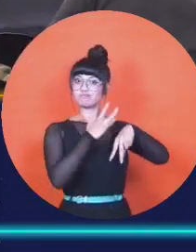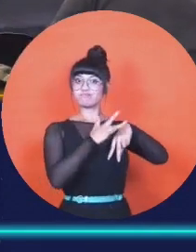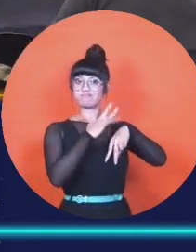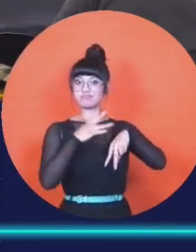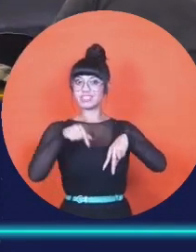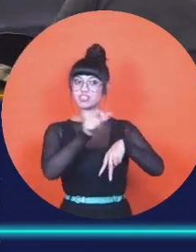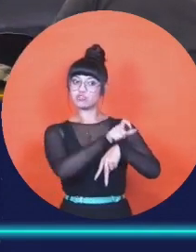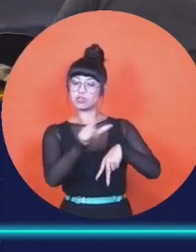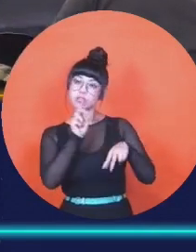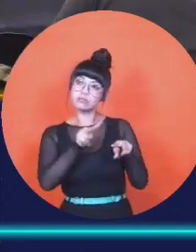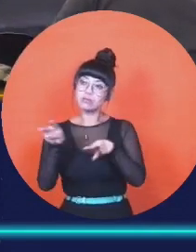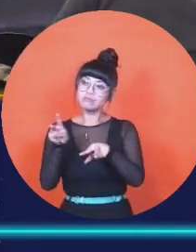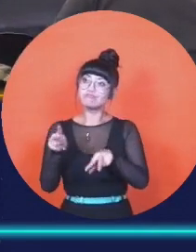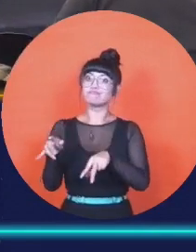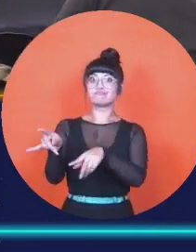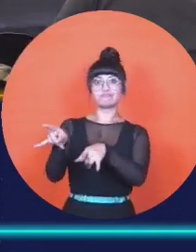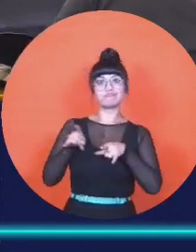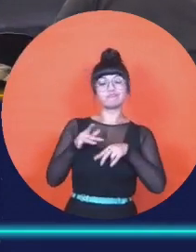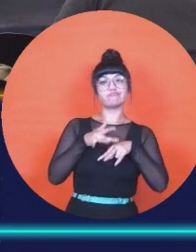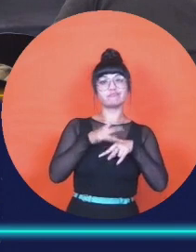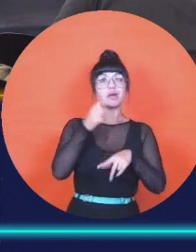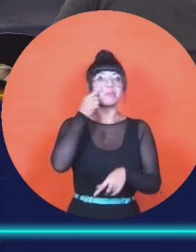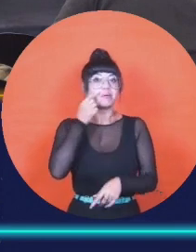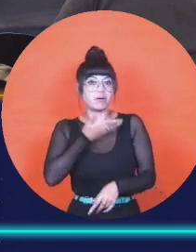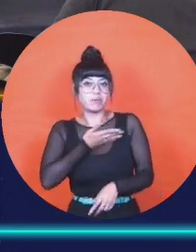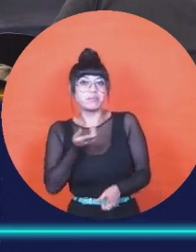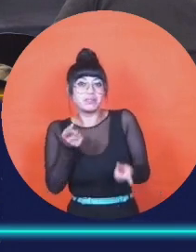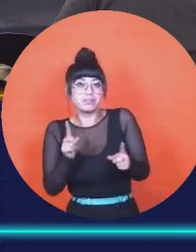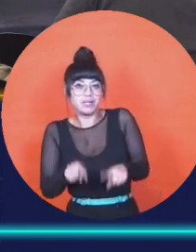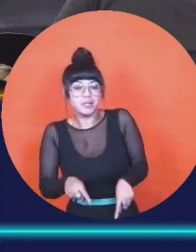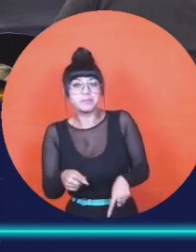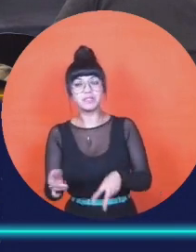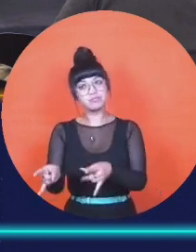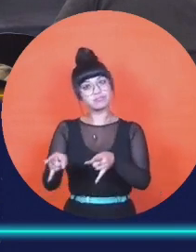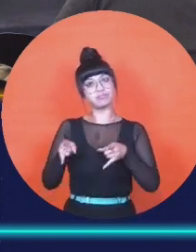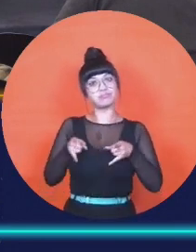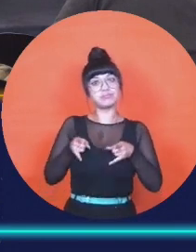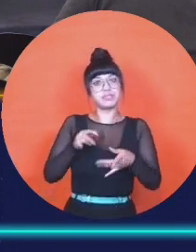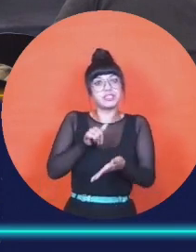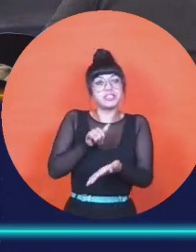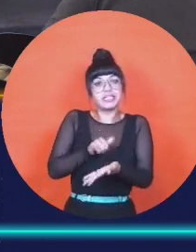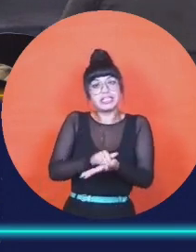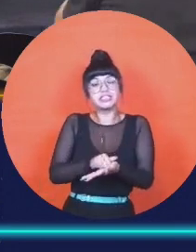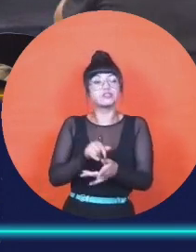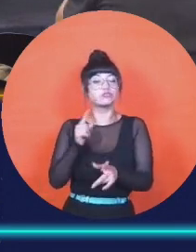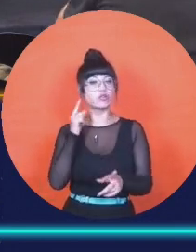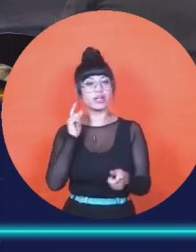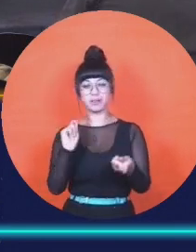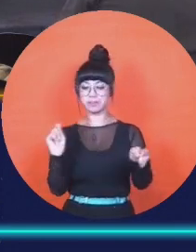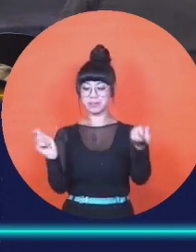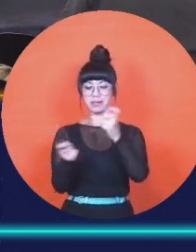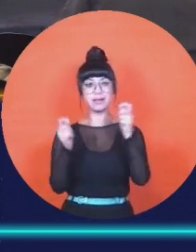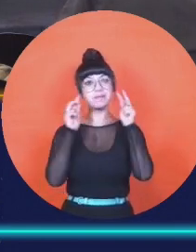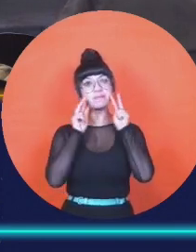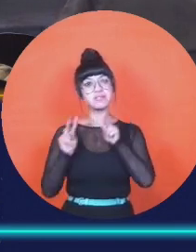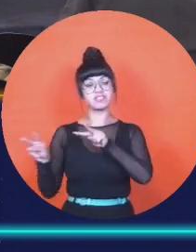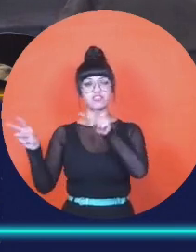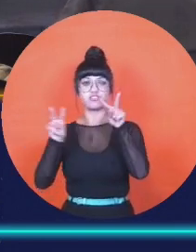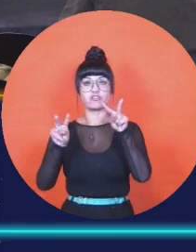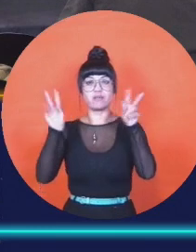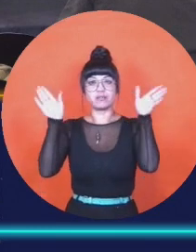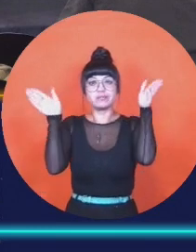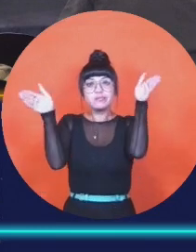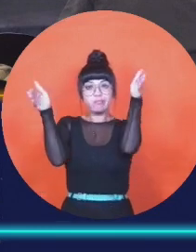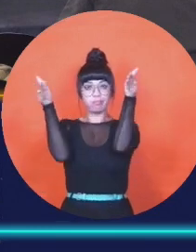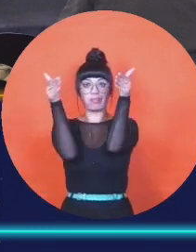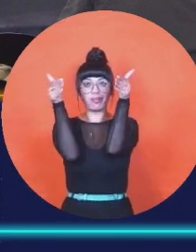los estudiantes, a los padres de familia y cambiaría un poco la visión a veces reducida que